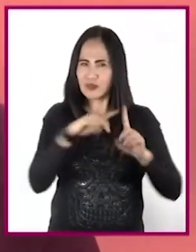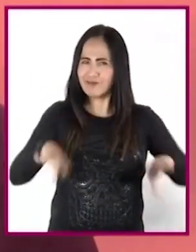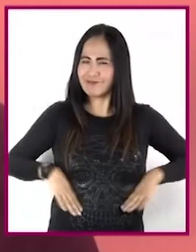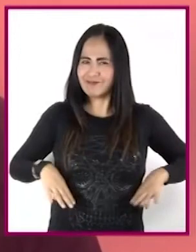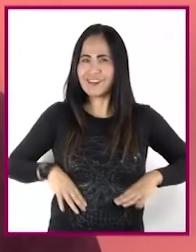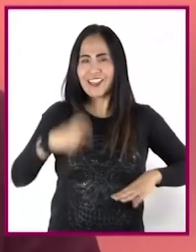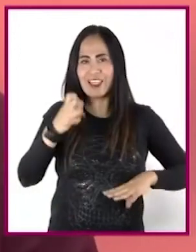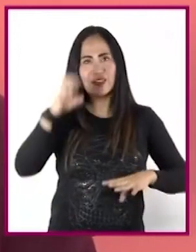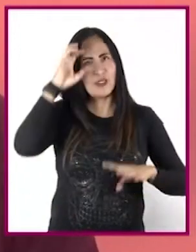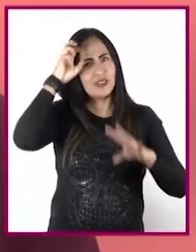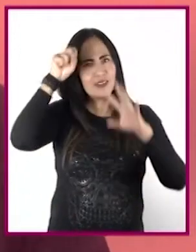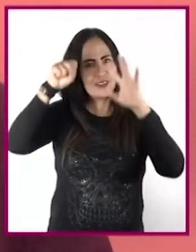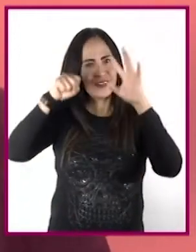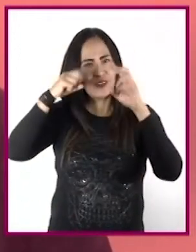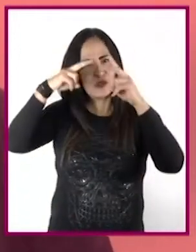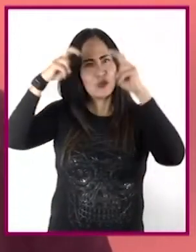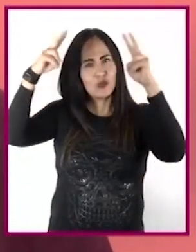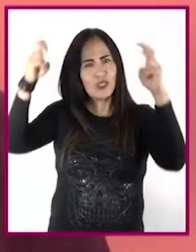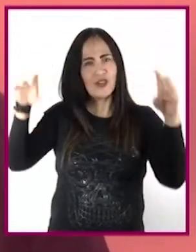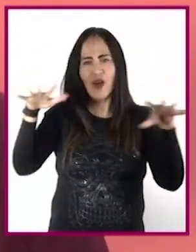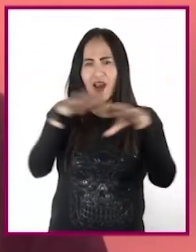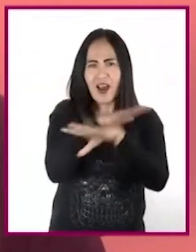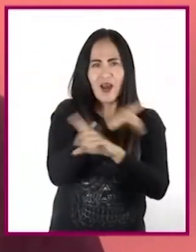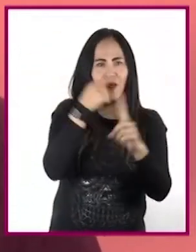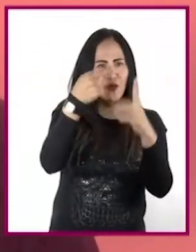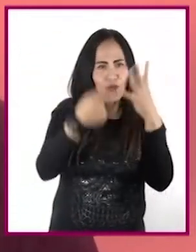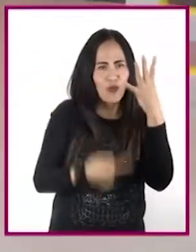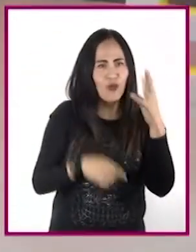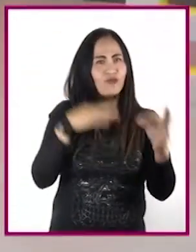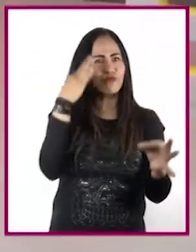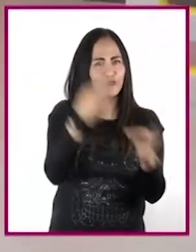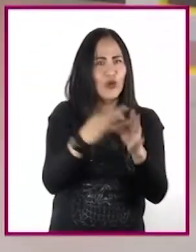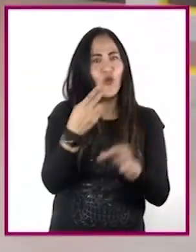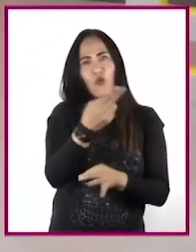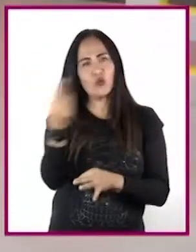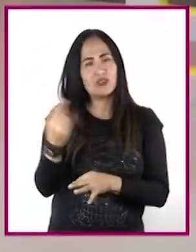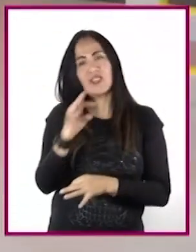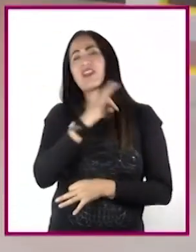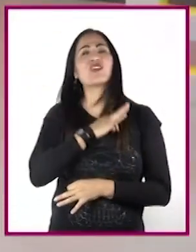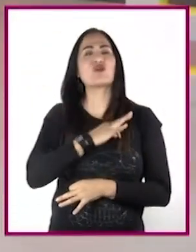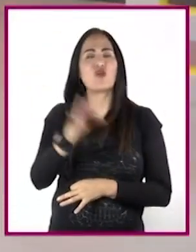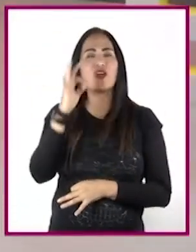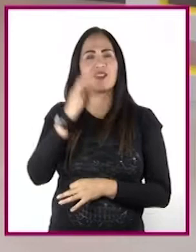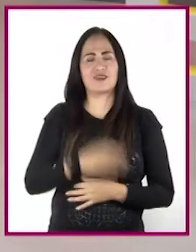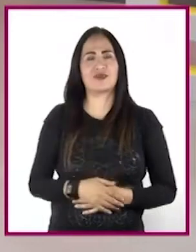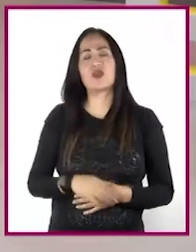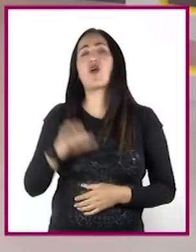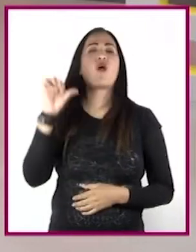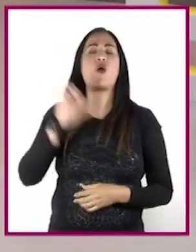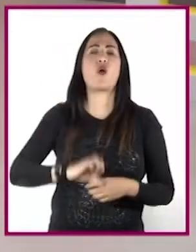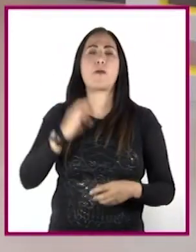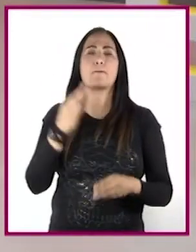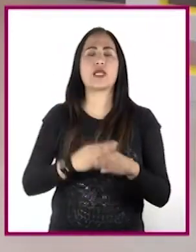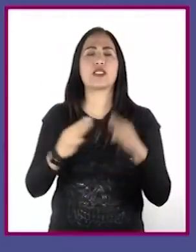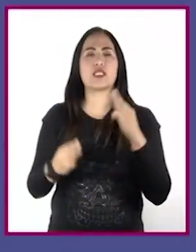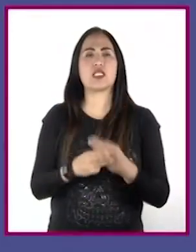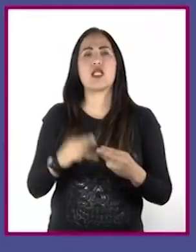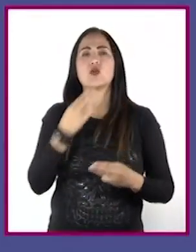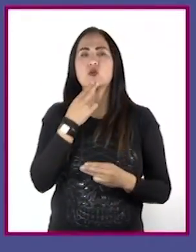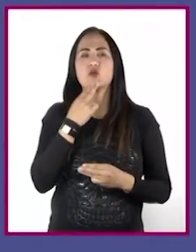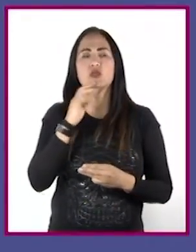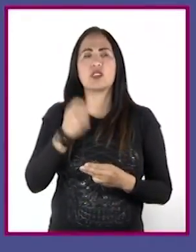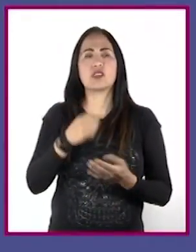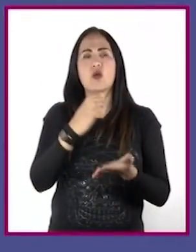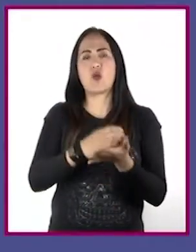sueños en objetivos y ustedes tienen la capacidad de hacerlo. Los materiales que van a necesitar para esta sesión son